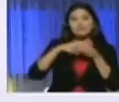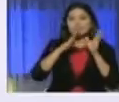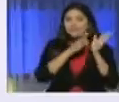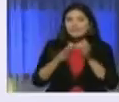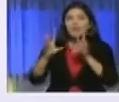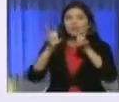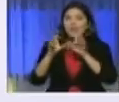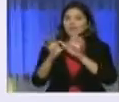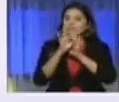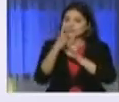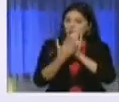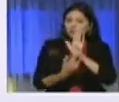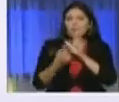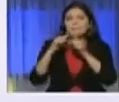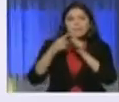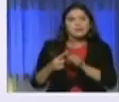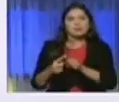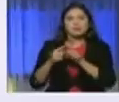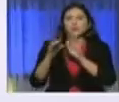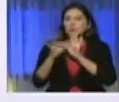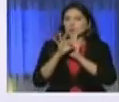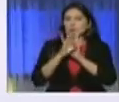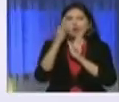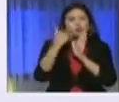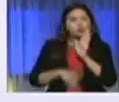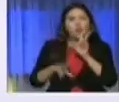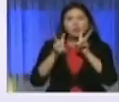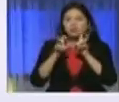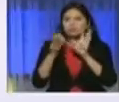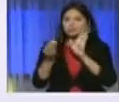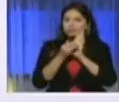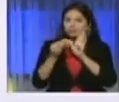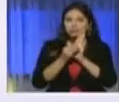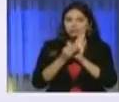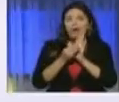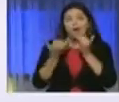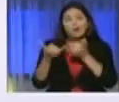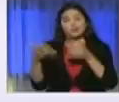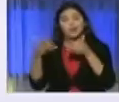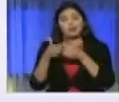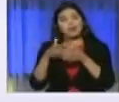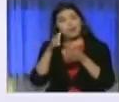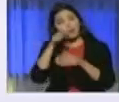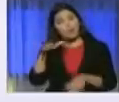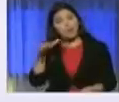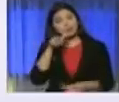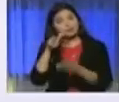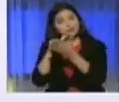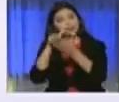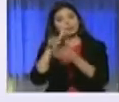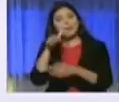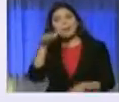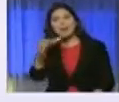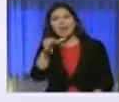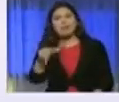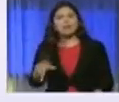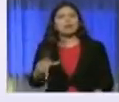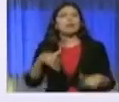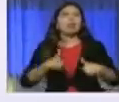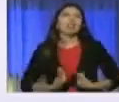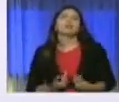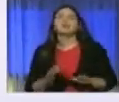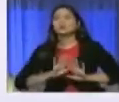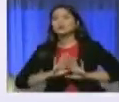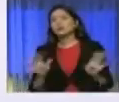actualizado. Todo debe estar actualizado. En una guerra que le tienen al pueblo. Para que el pueblo se rinda. Para que el pueblo